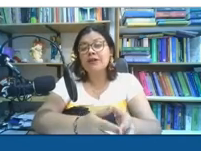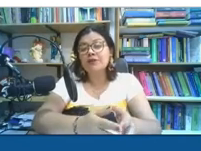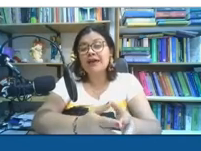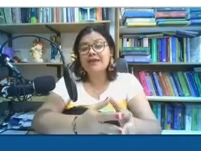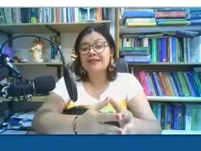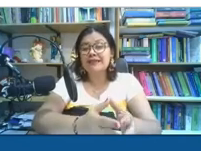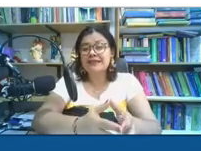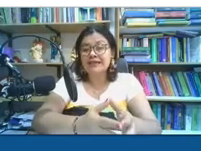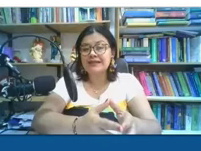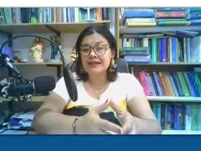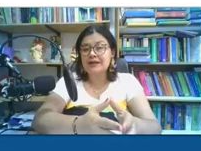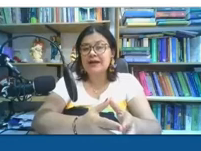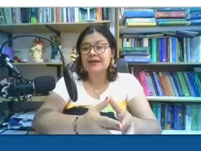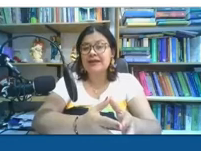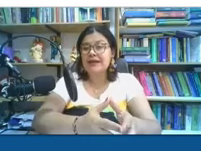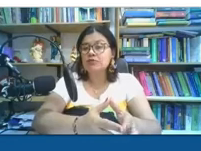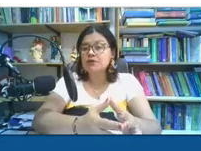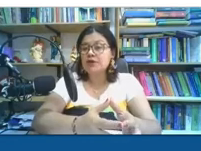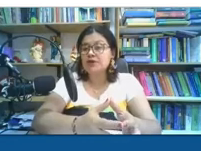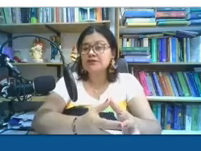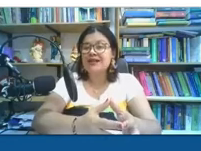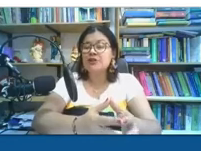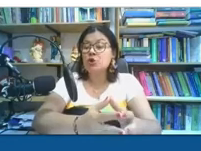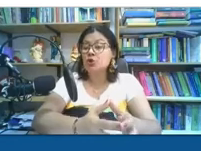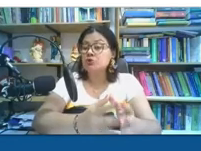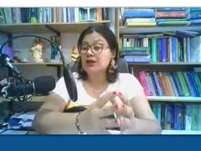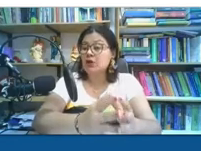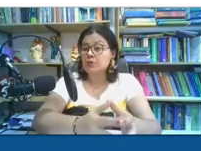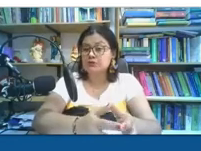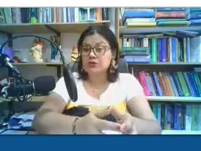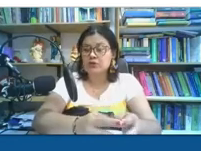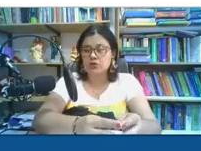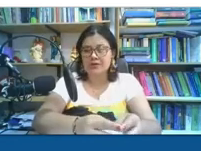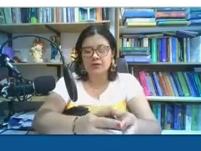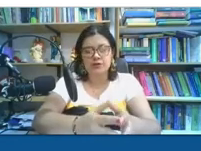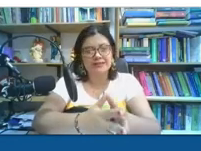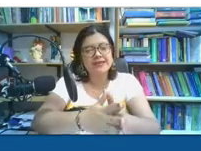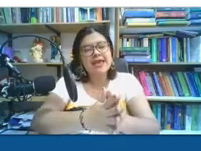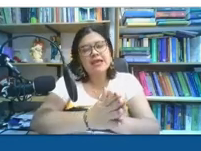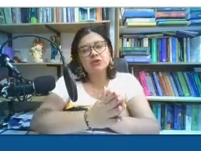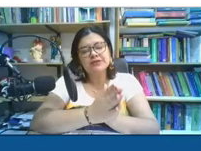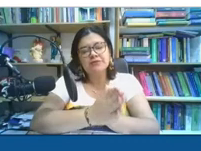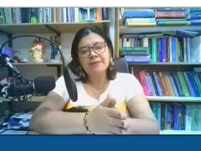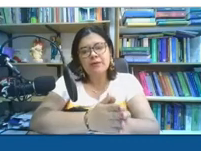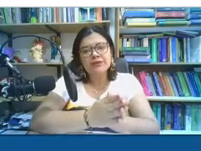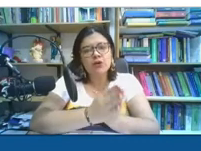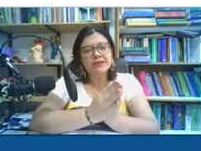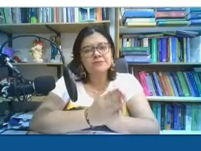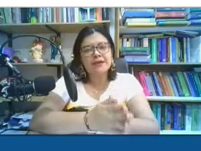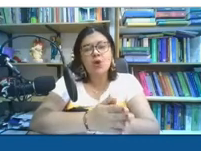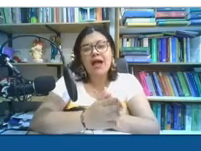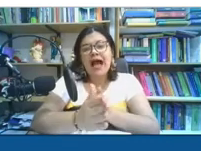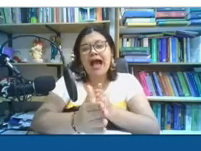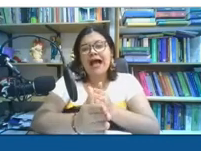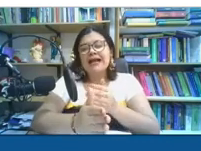convocatoria de entidades de rama ejecutiva de orden nacional y todo lo que son las corporaciones autónomas regionales nos hacían una pregunta con